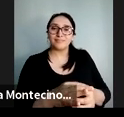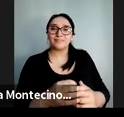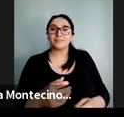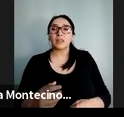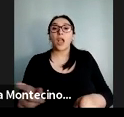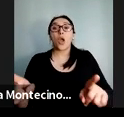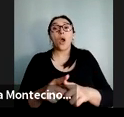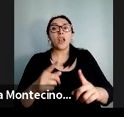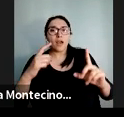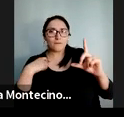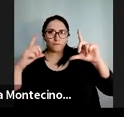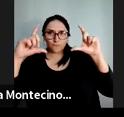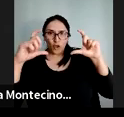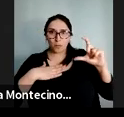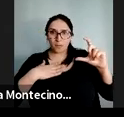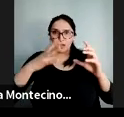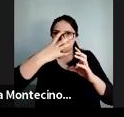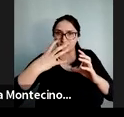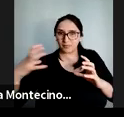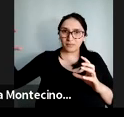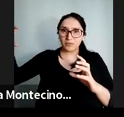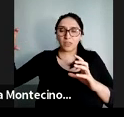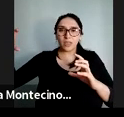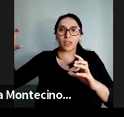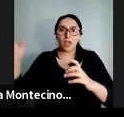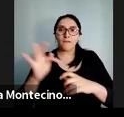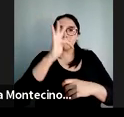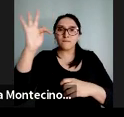por ti o sustrae tu información de ellas.